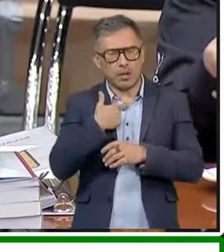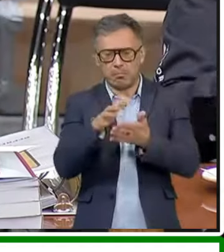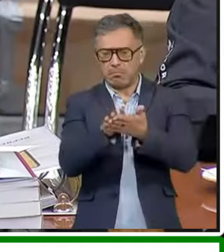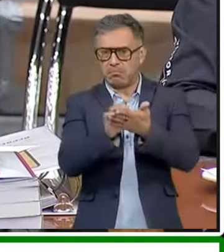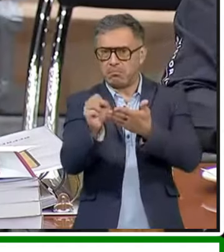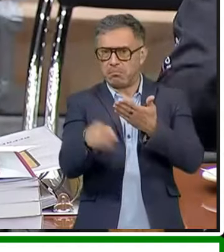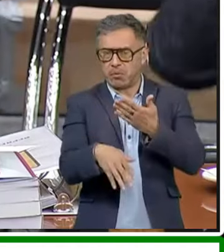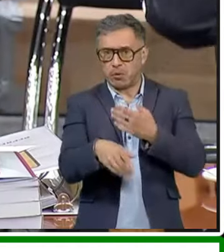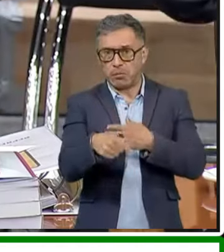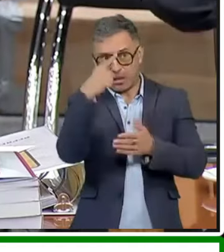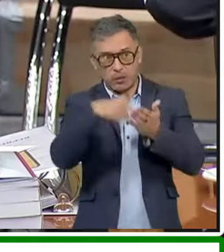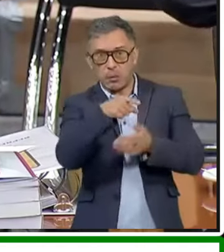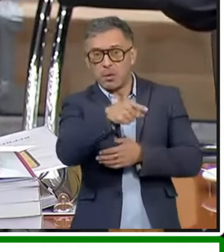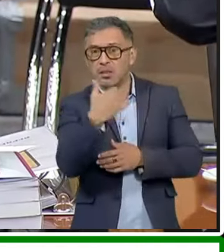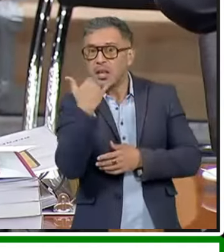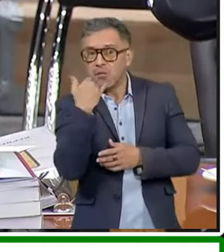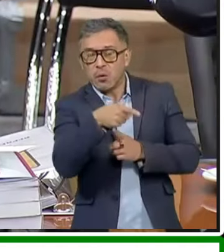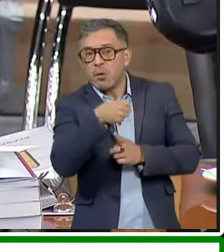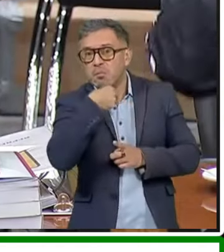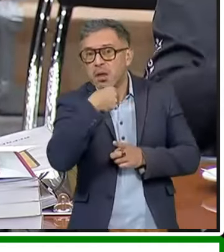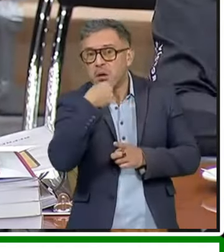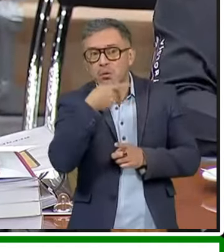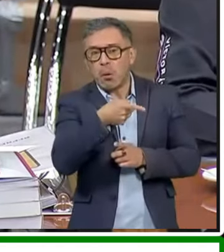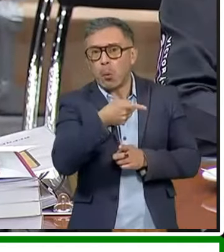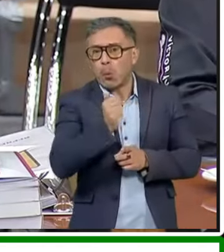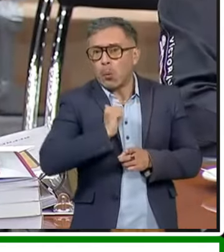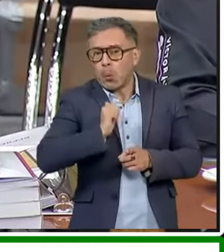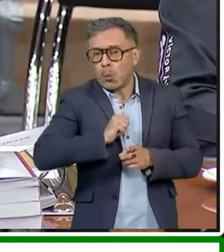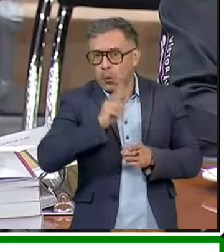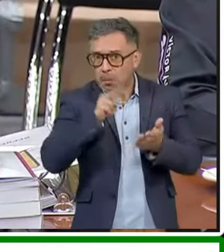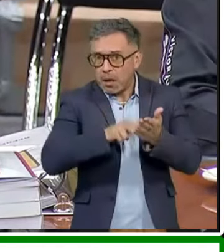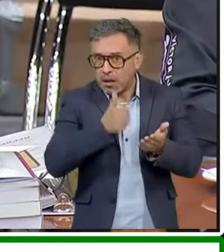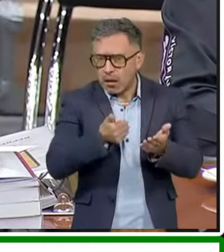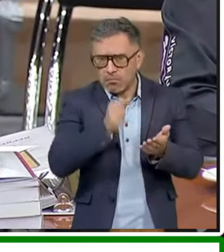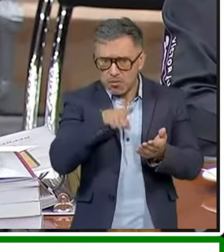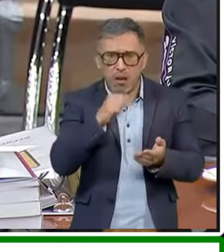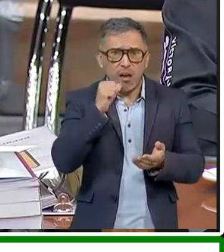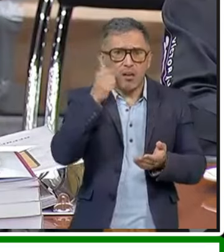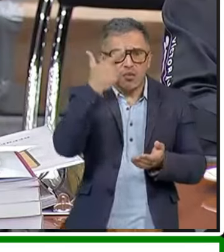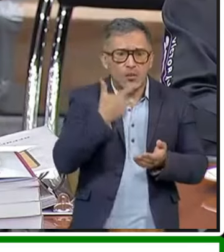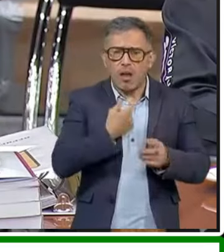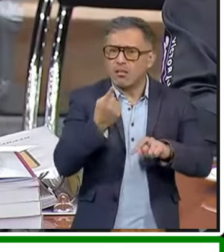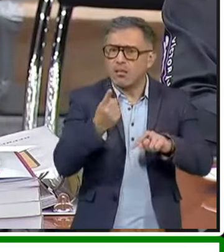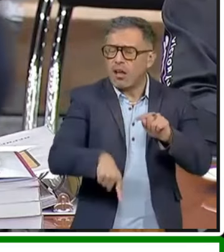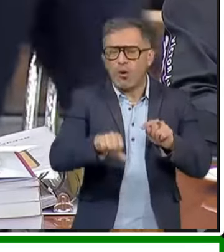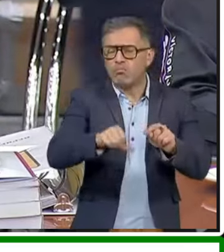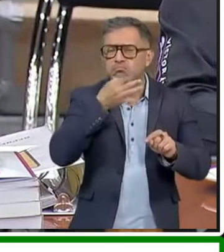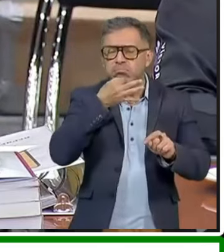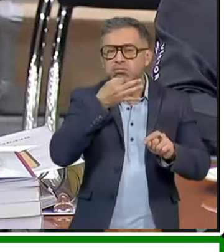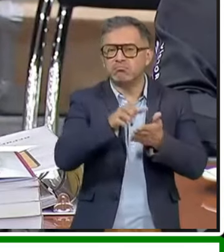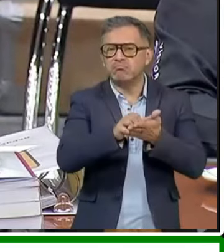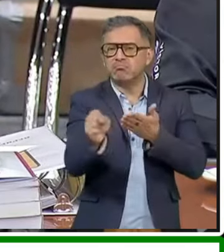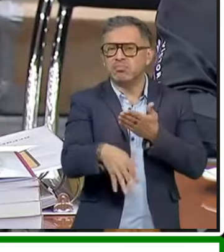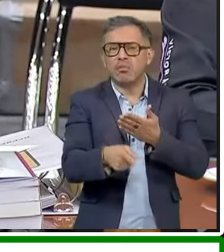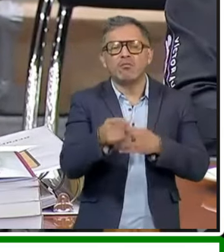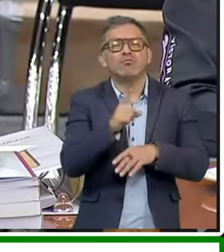tenga un dispositivo muy viejo y no se le actualice y no haya visto, pero eso se retiró desde anoche. ¿Cuál es la diferencia? Hubo una